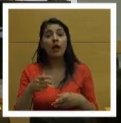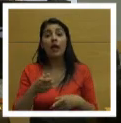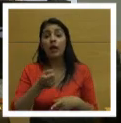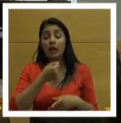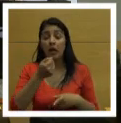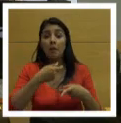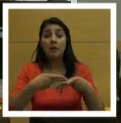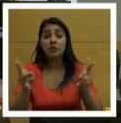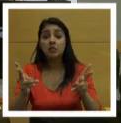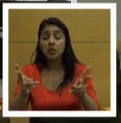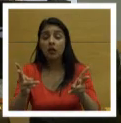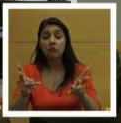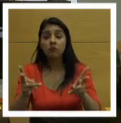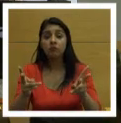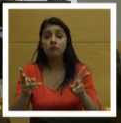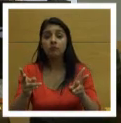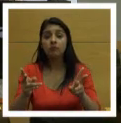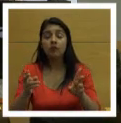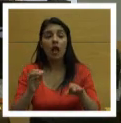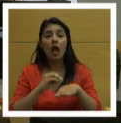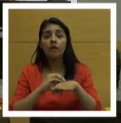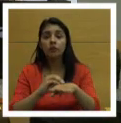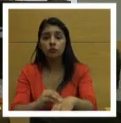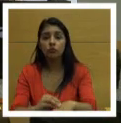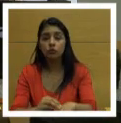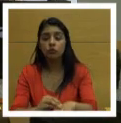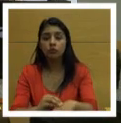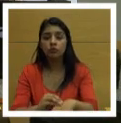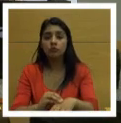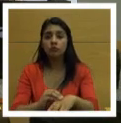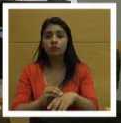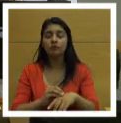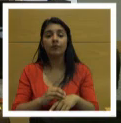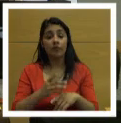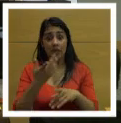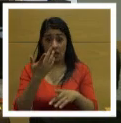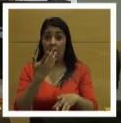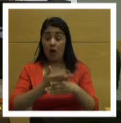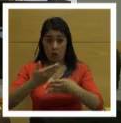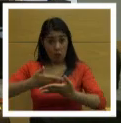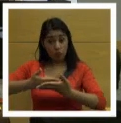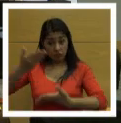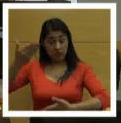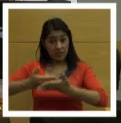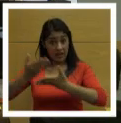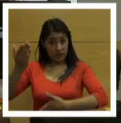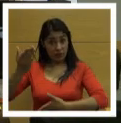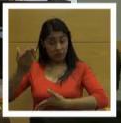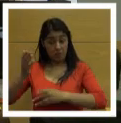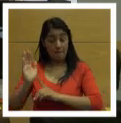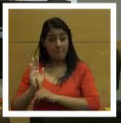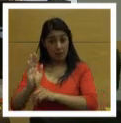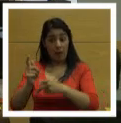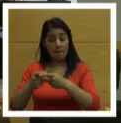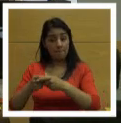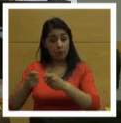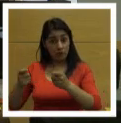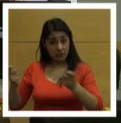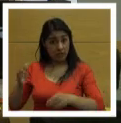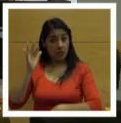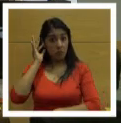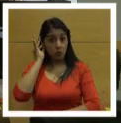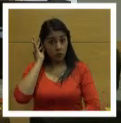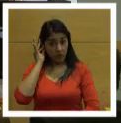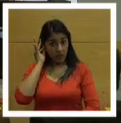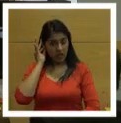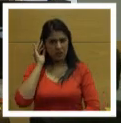un diario de circulación nacional eliminaría la exhibición sexista de publicidad de mujeres, hecho que venía